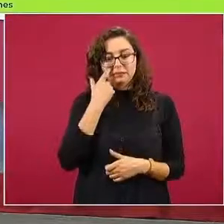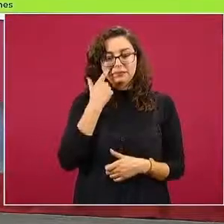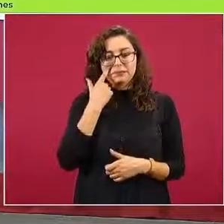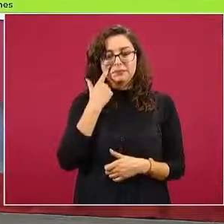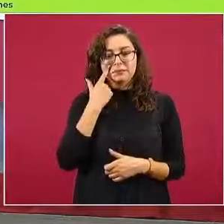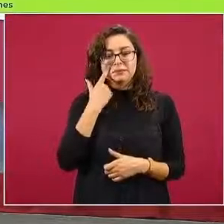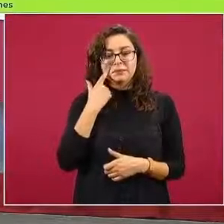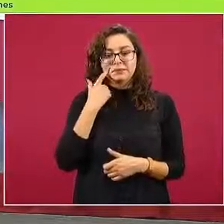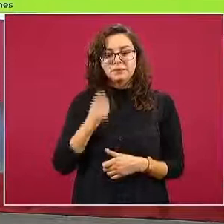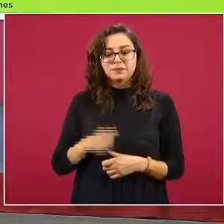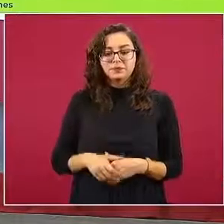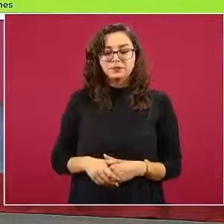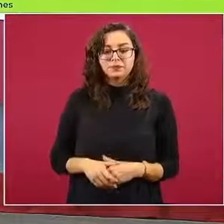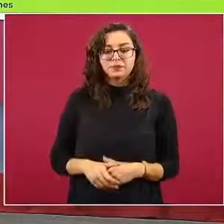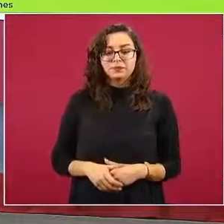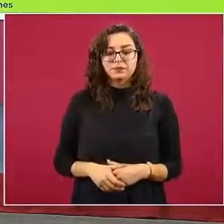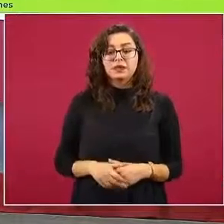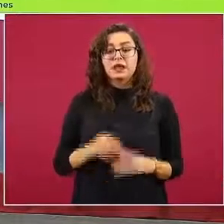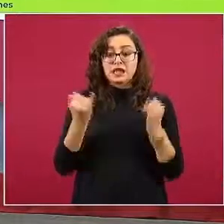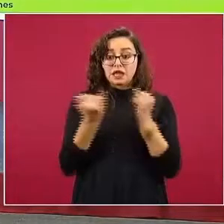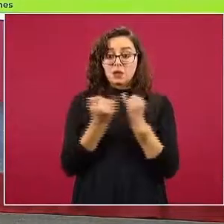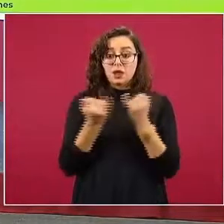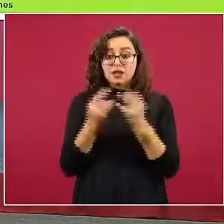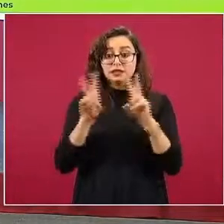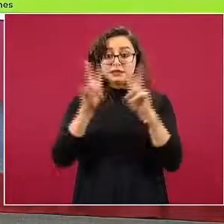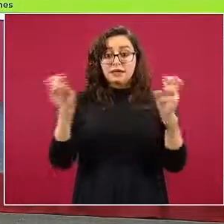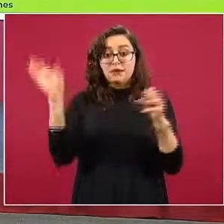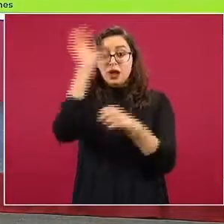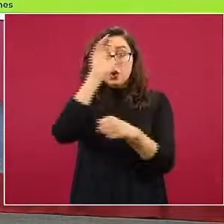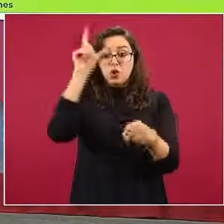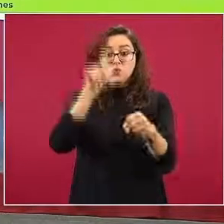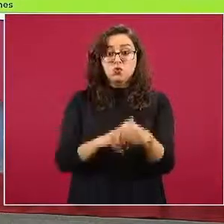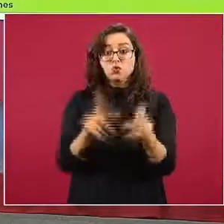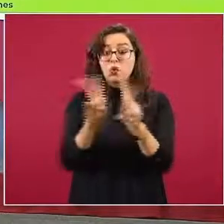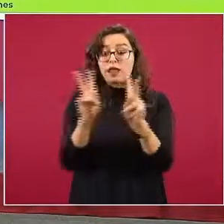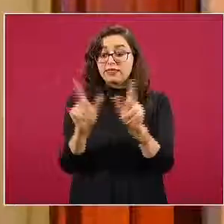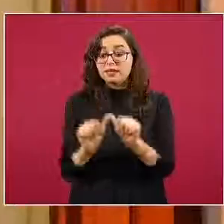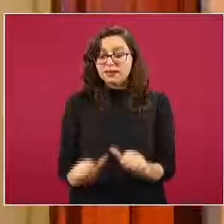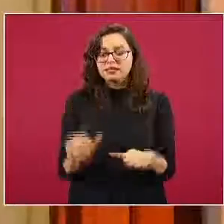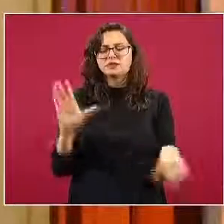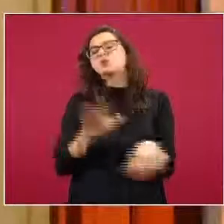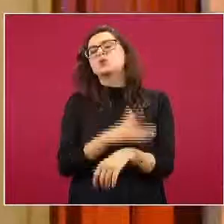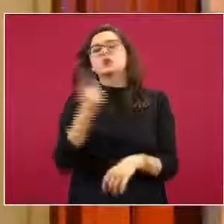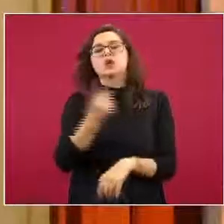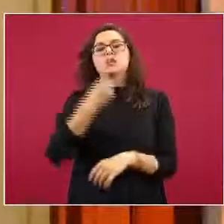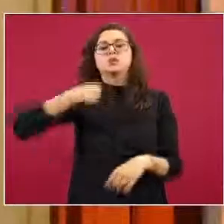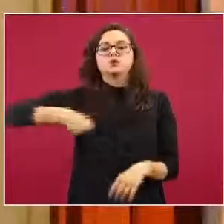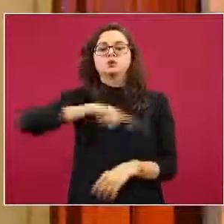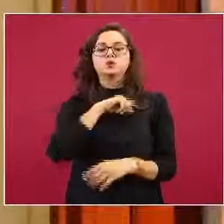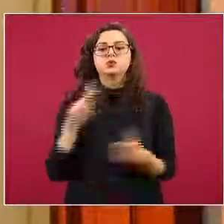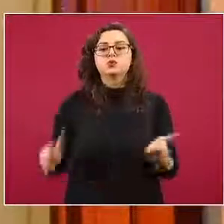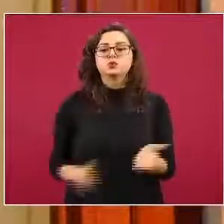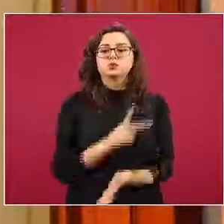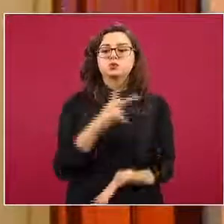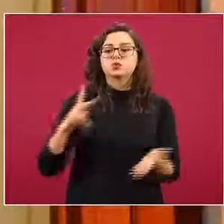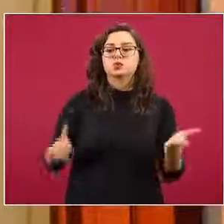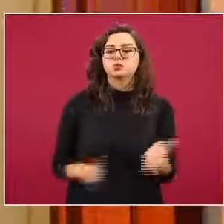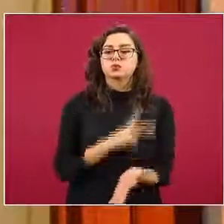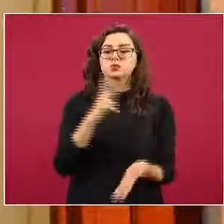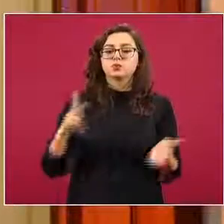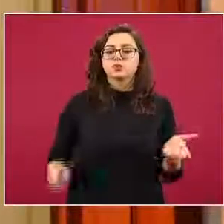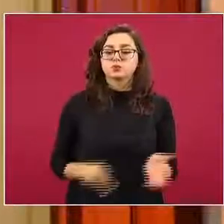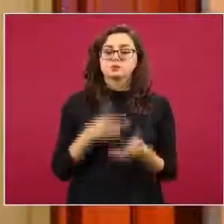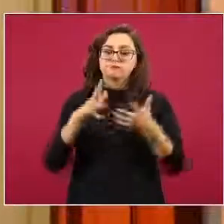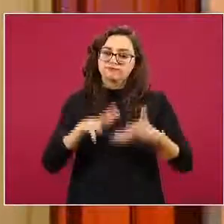Y van a también escuchar mucho que hablamos de cultura de paz, porque uno de los factores de los que estamos hablando frecuentemente es de la disminución de